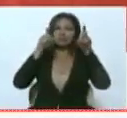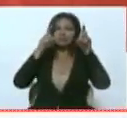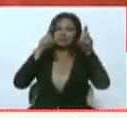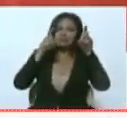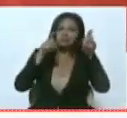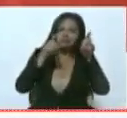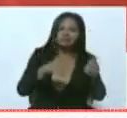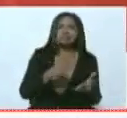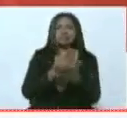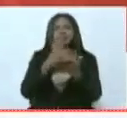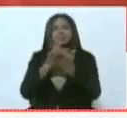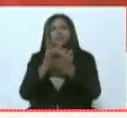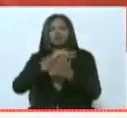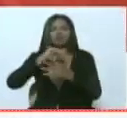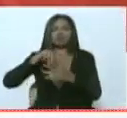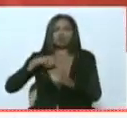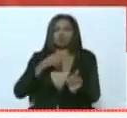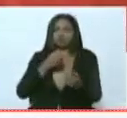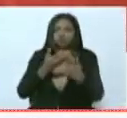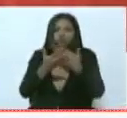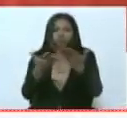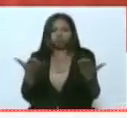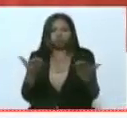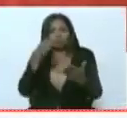todo lo que sembró, somos nosotros.